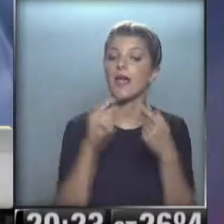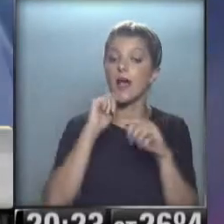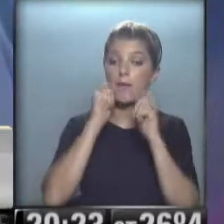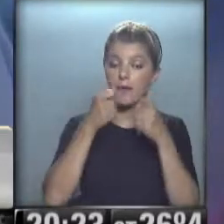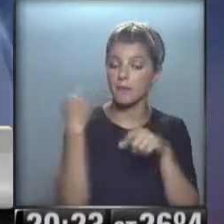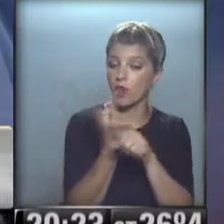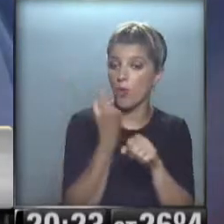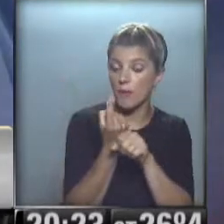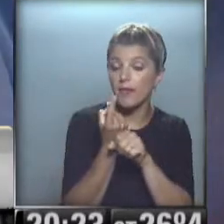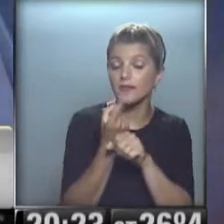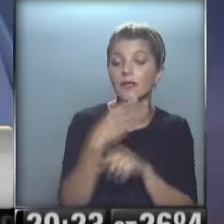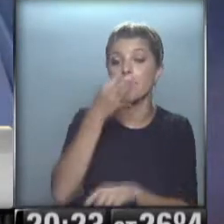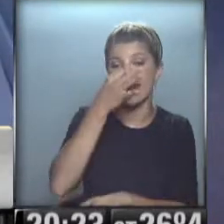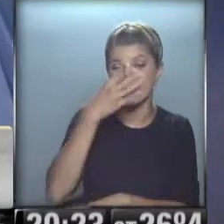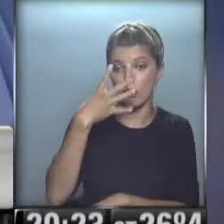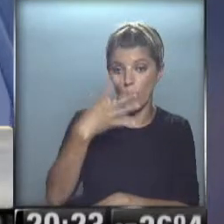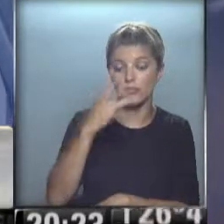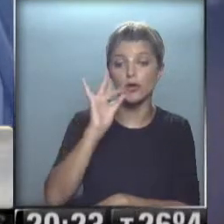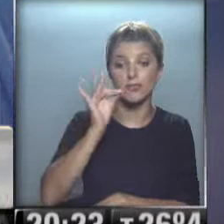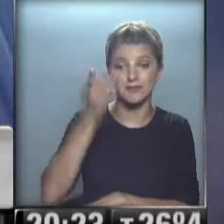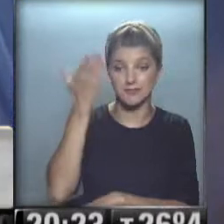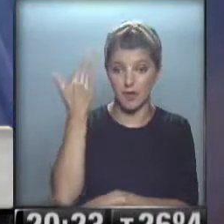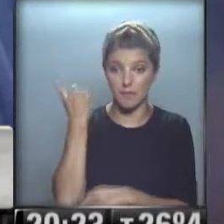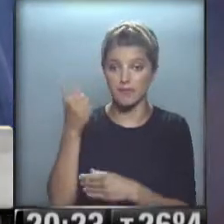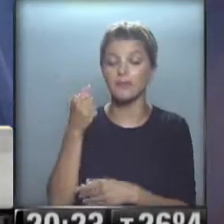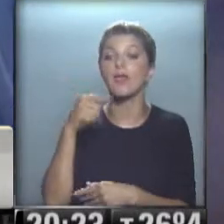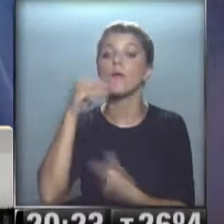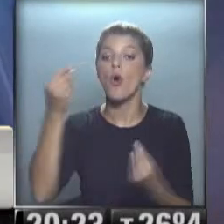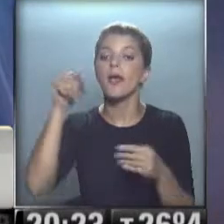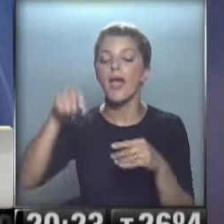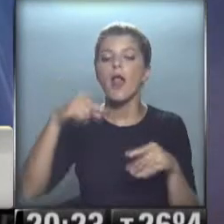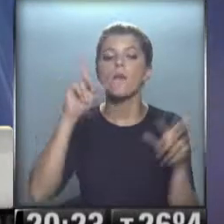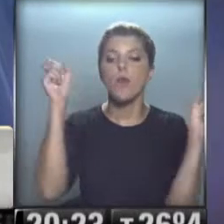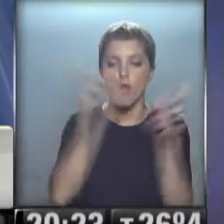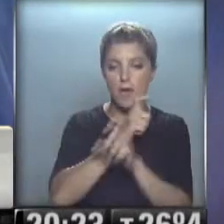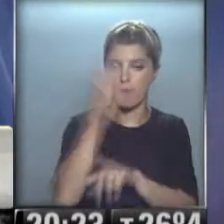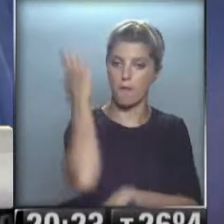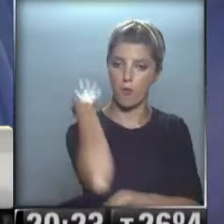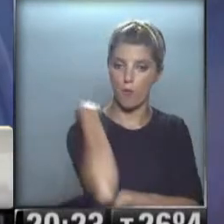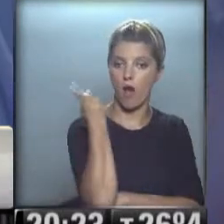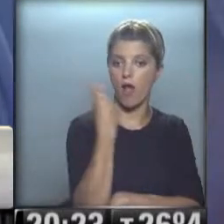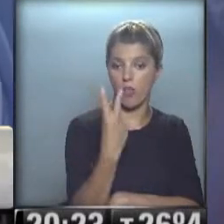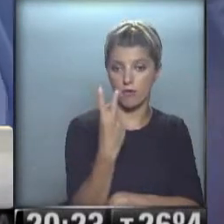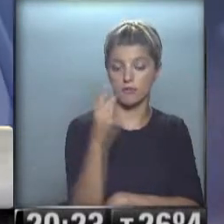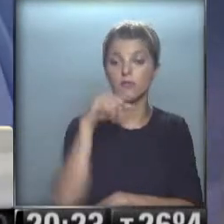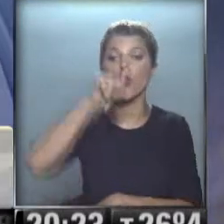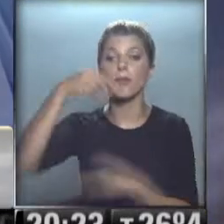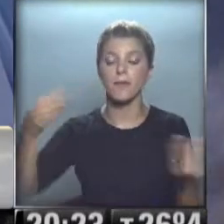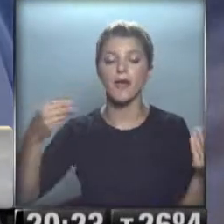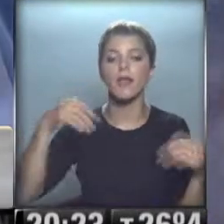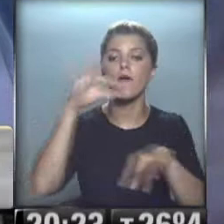de Los Arcos el pasado 24 por presentar un cuadro de neumopatía aguda en el contexto de enfermedad